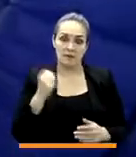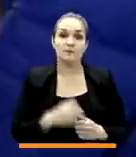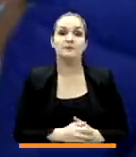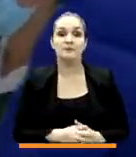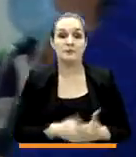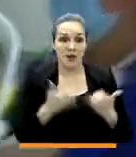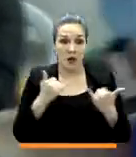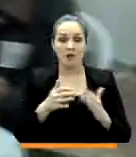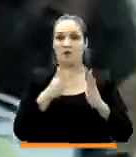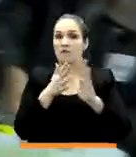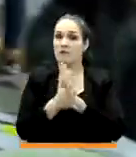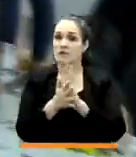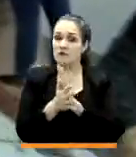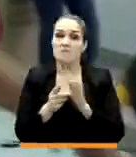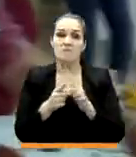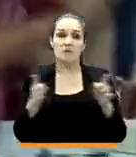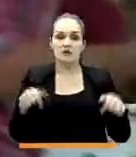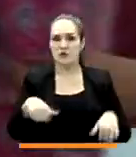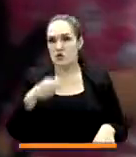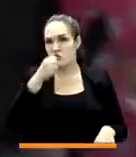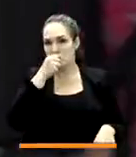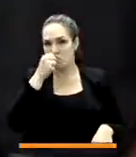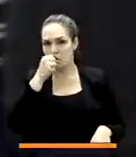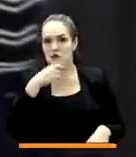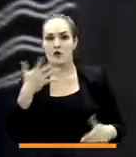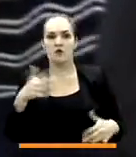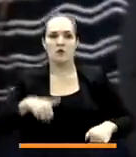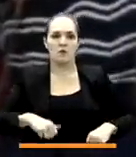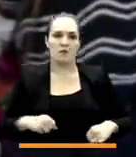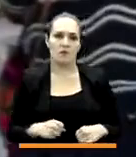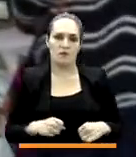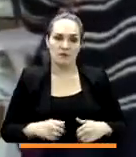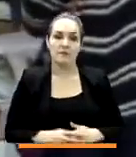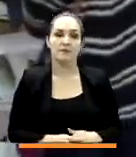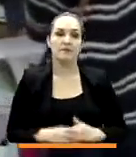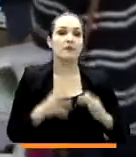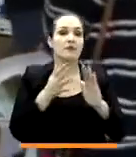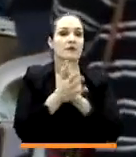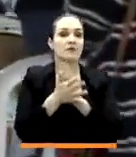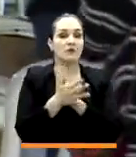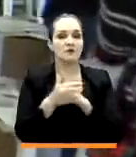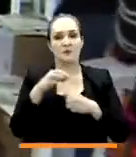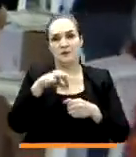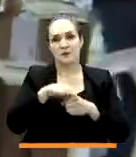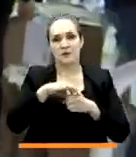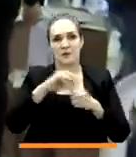del desarrollo de esta noticia en este punto de la capital. Colombia, mi elección 2022, Laura Rojas.